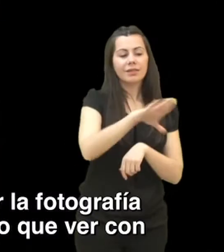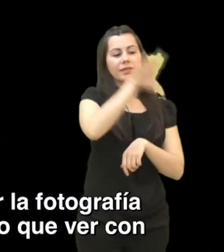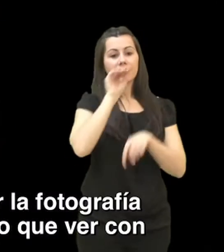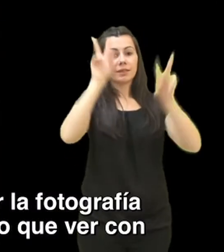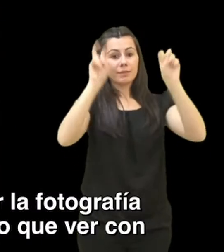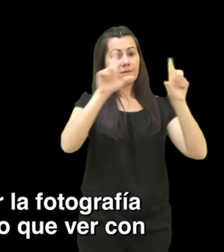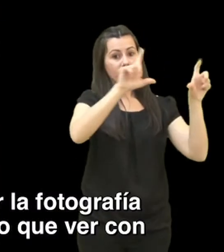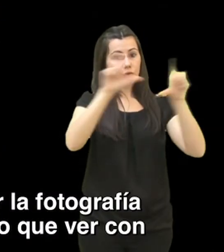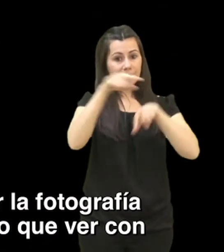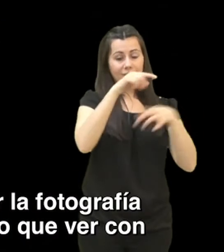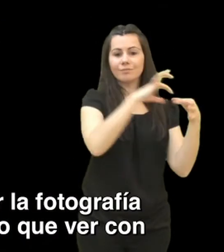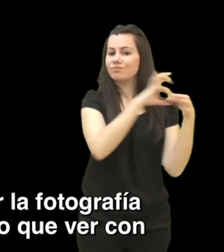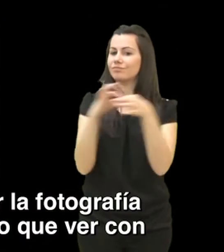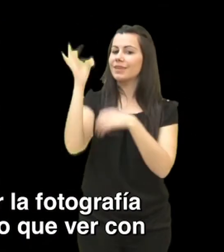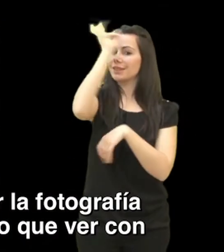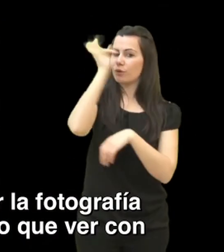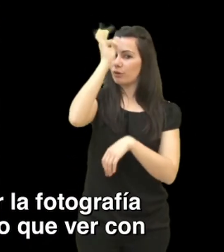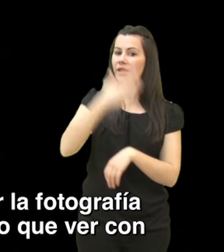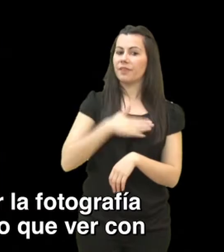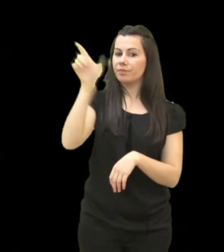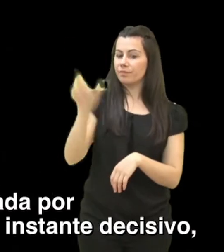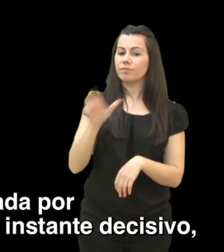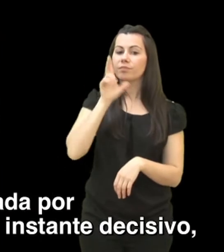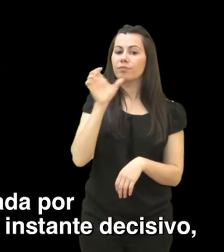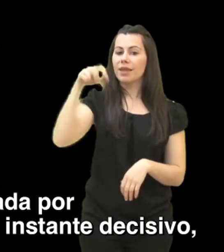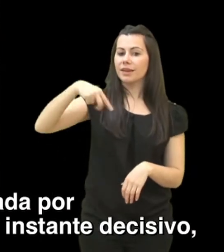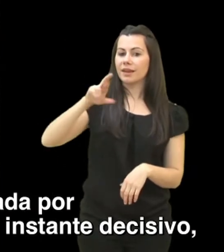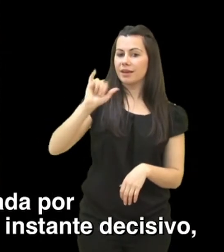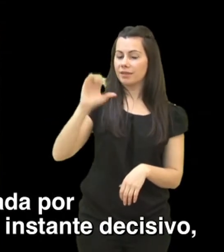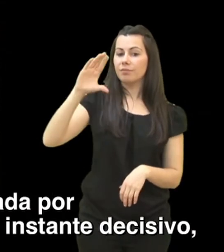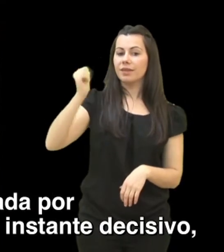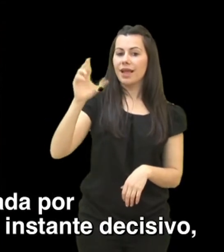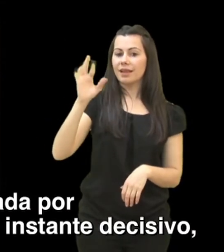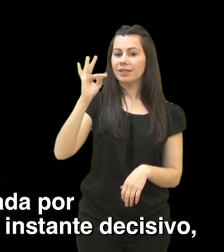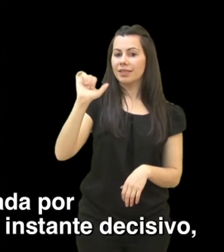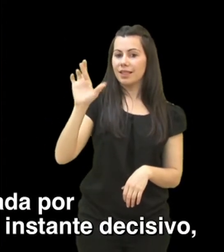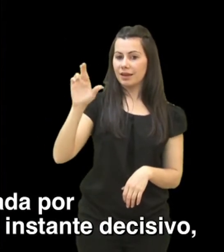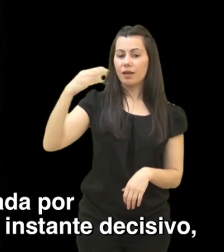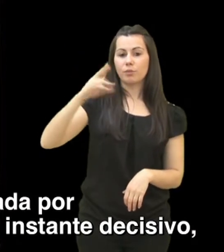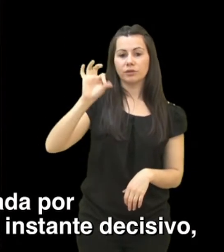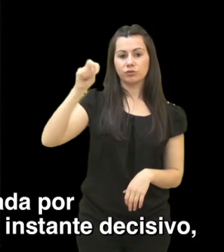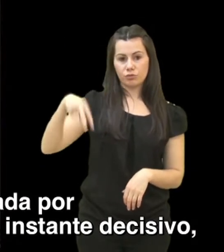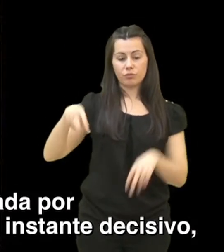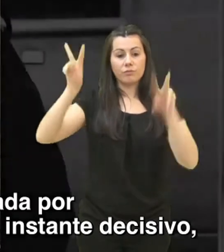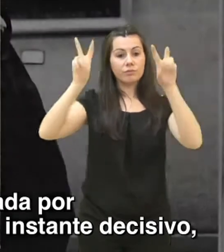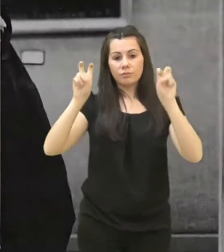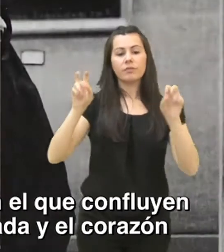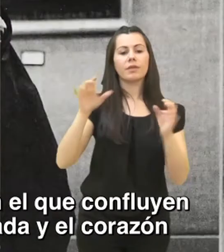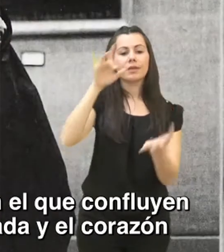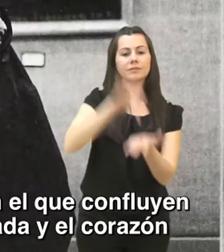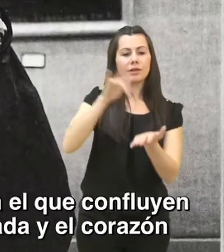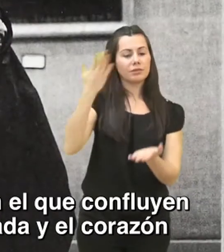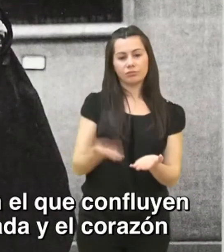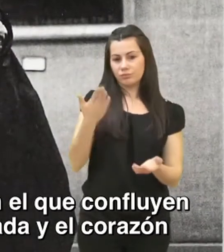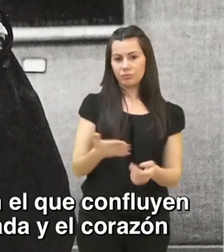de entender la fotografía de Erwitt tiene mucho que ver con la teoría acuñada por Henri Cartier-Bresson del instante decisivo,